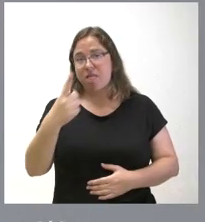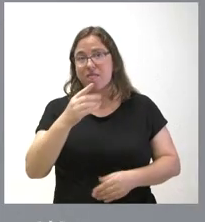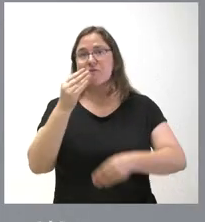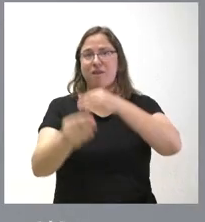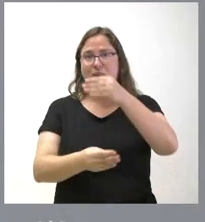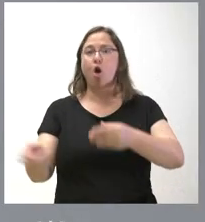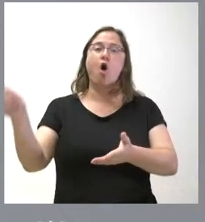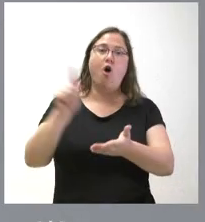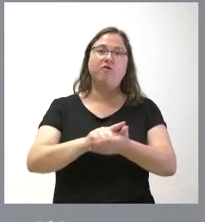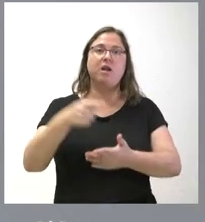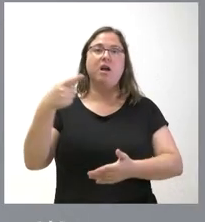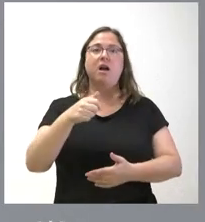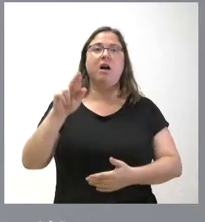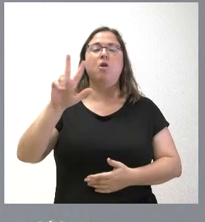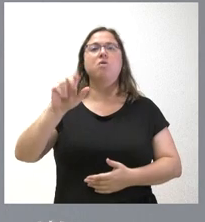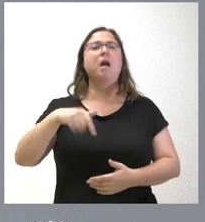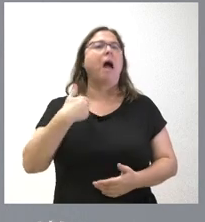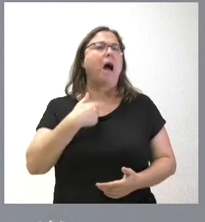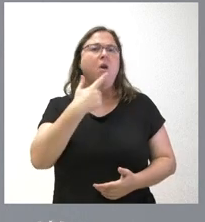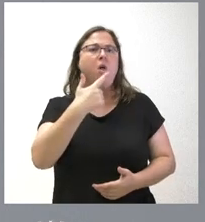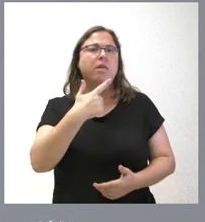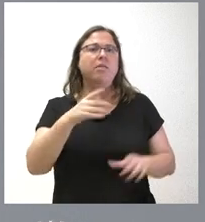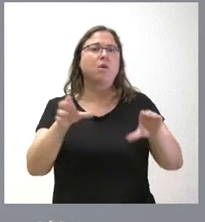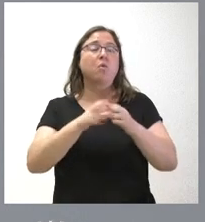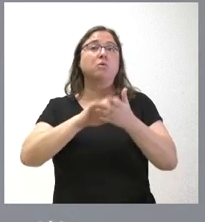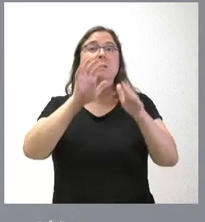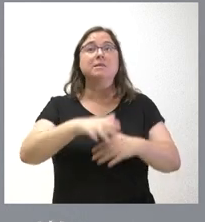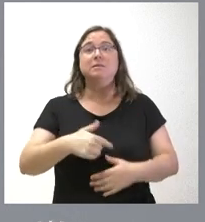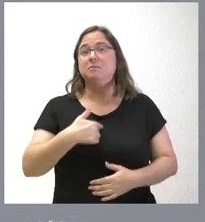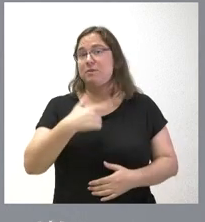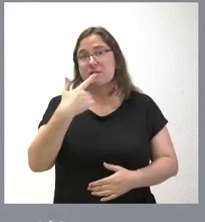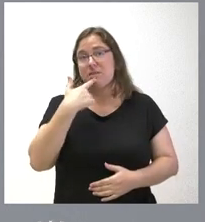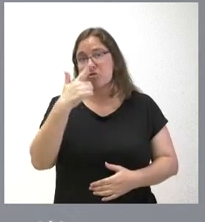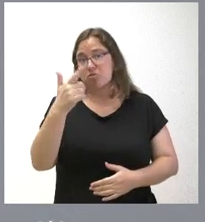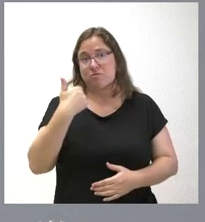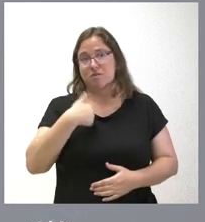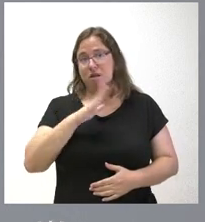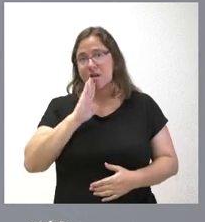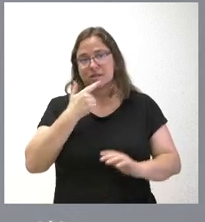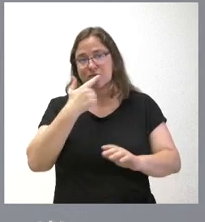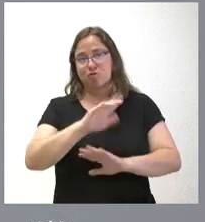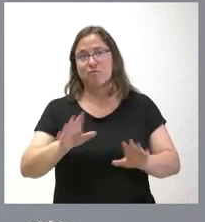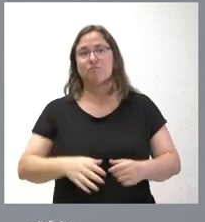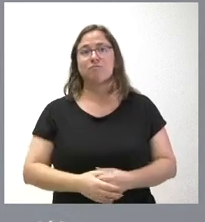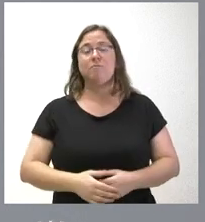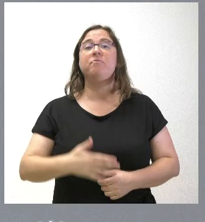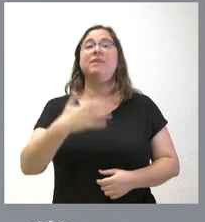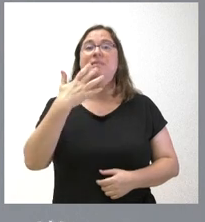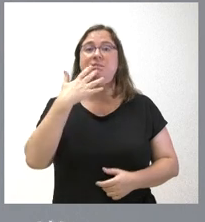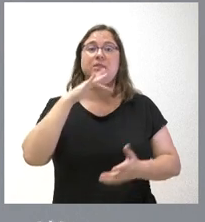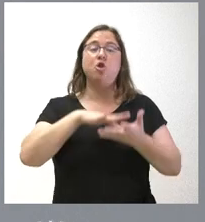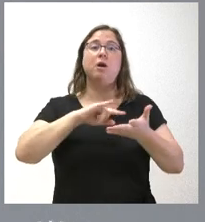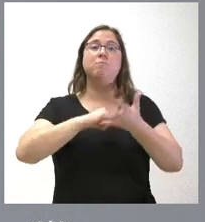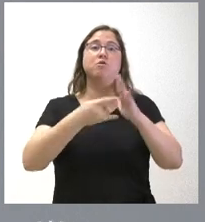reconstruir garoña no sé algo tendría que decir la junta respecto a esto no pues yo le he dicho lo que le he dicho anteriormente que si hay un proyecto